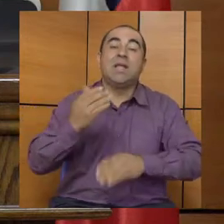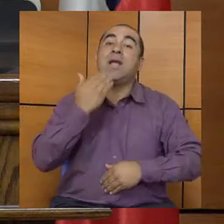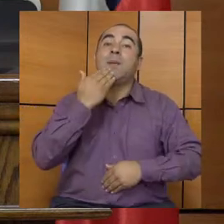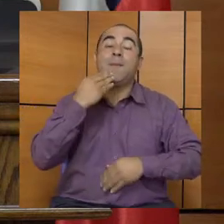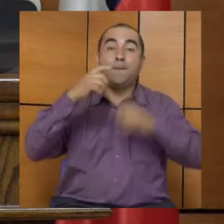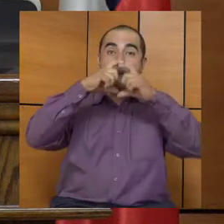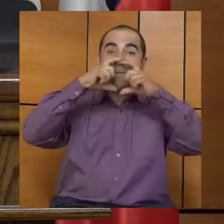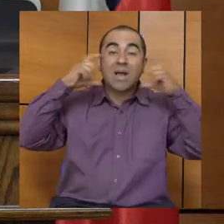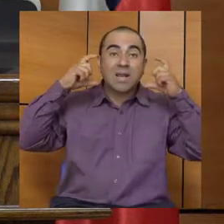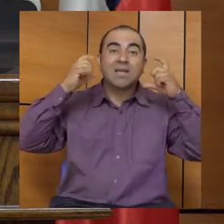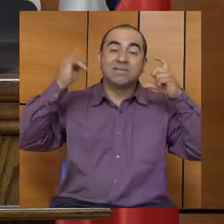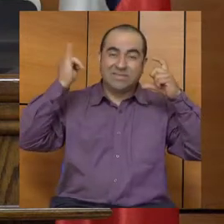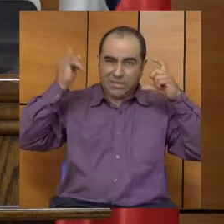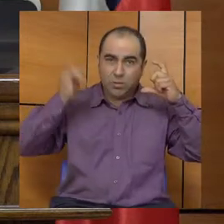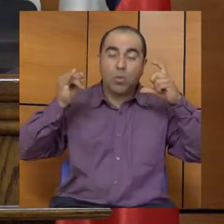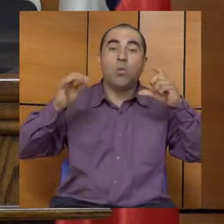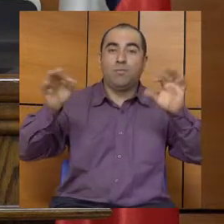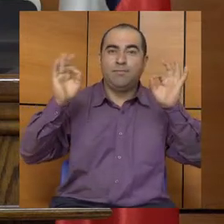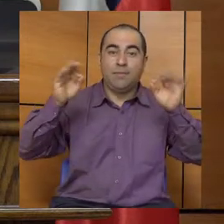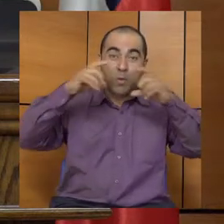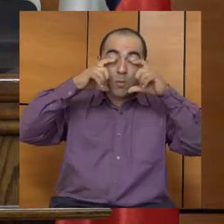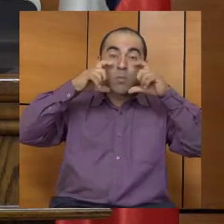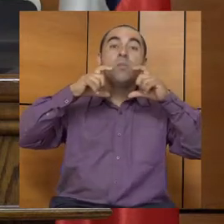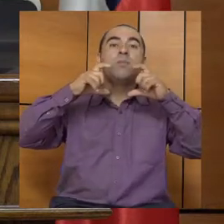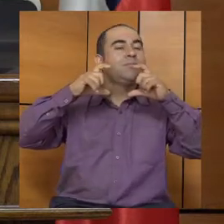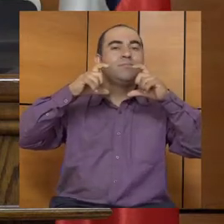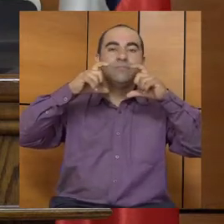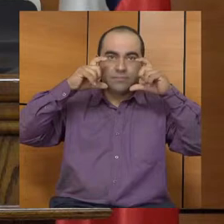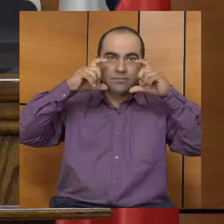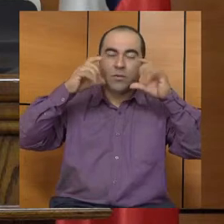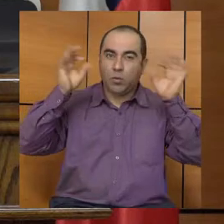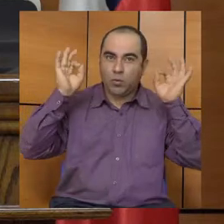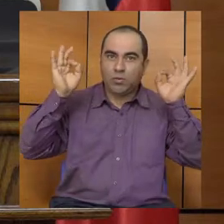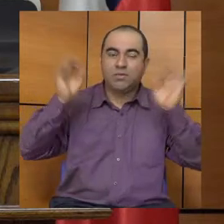ser utilizadas correctamente, cubriendo nariz y boca.